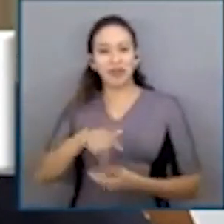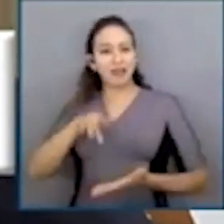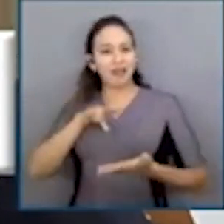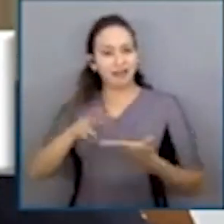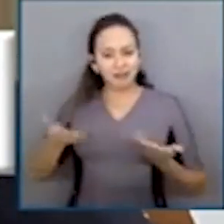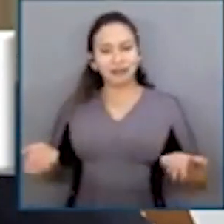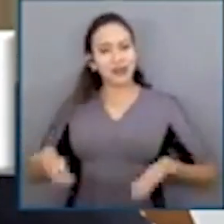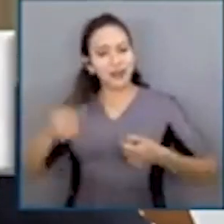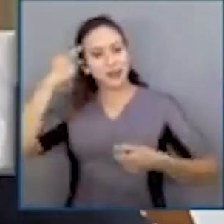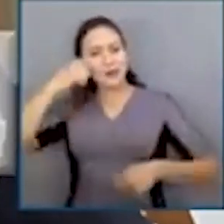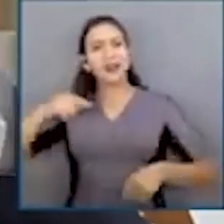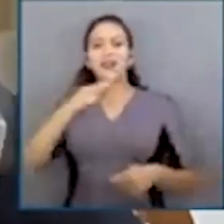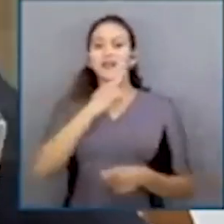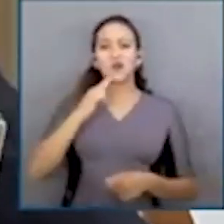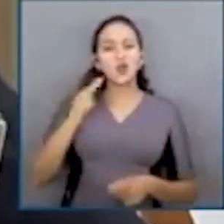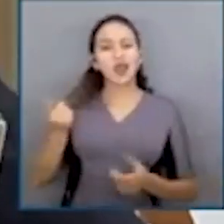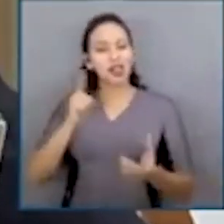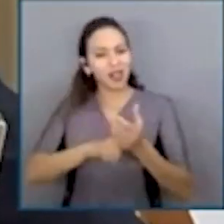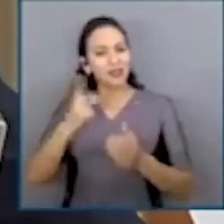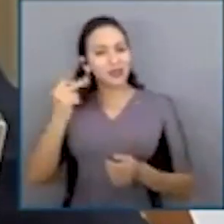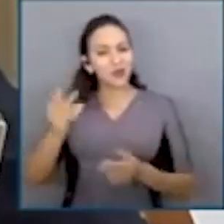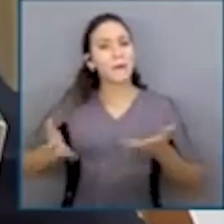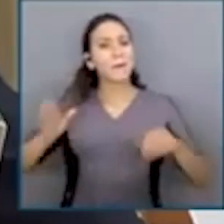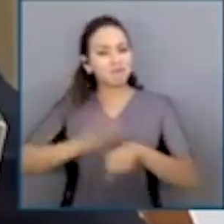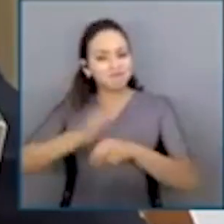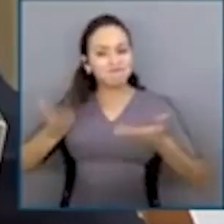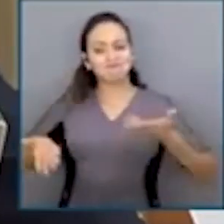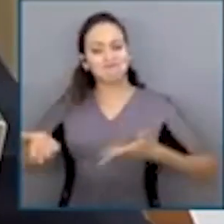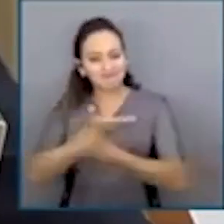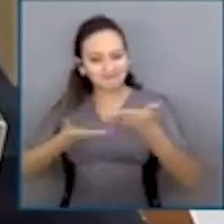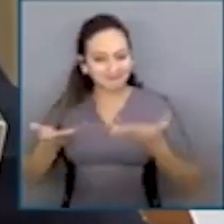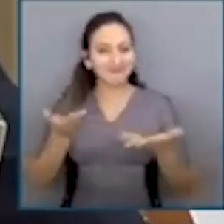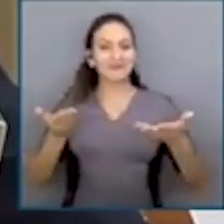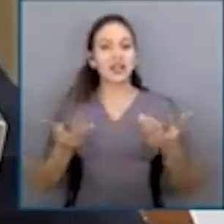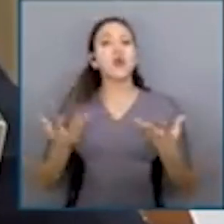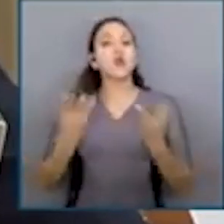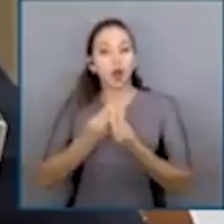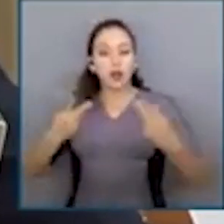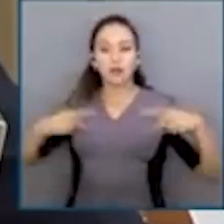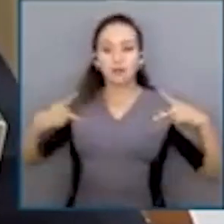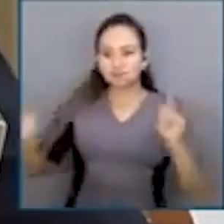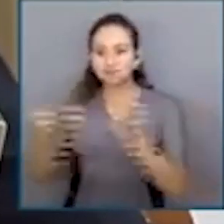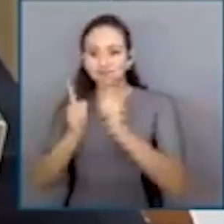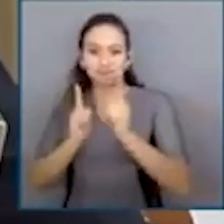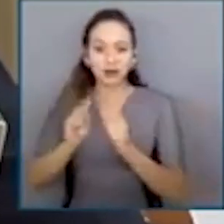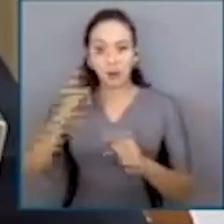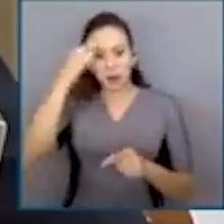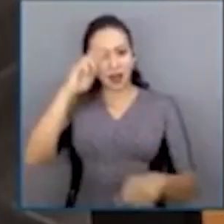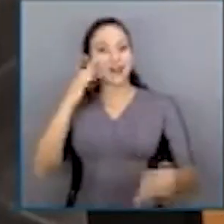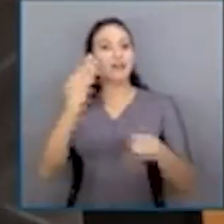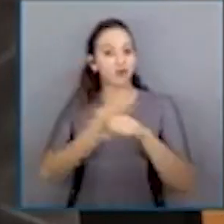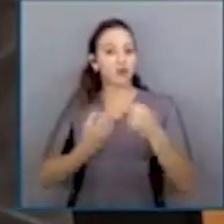sus contenidos en su visión de cercanía con la gente y en su responsabilidad social como medio